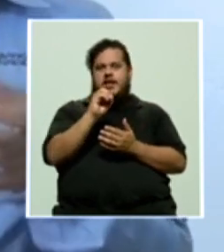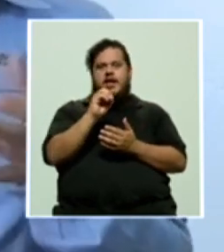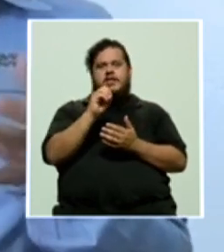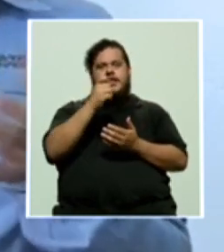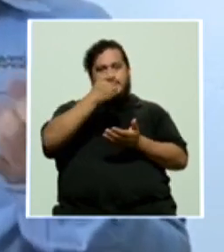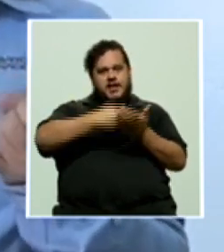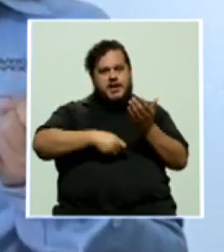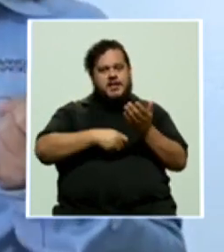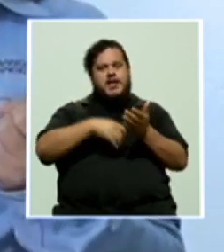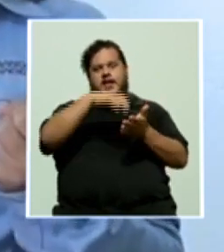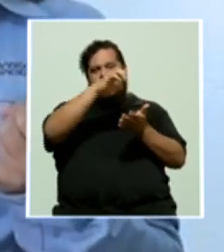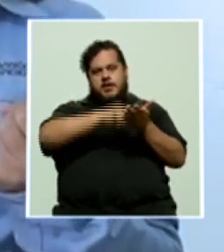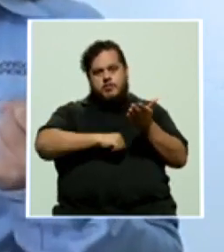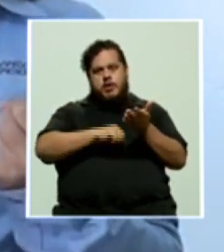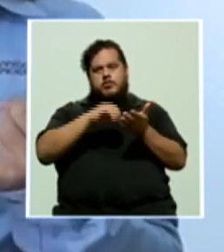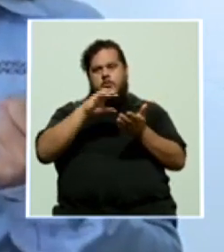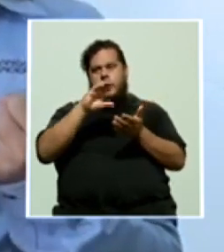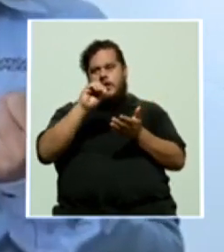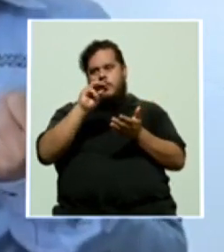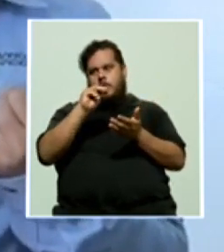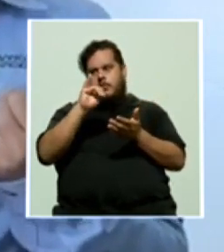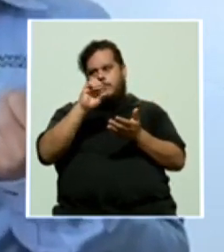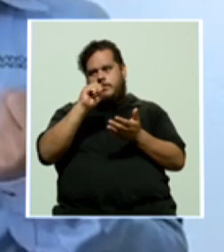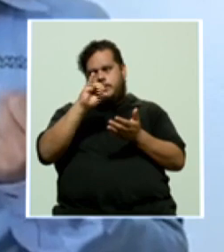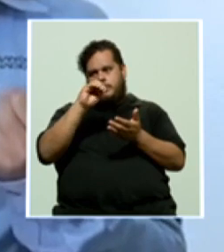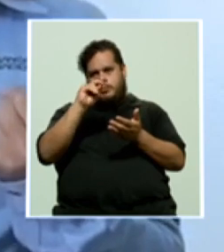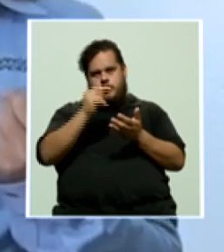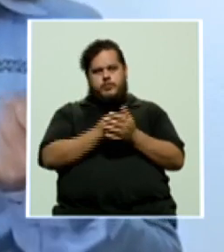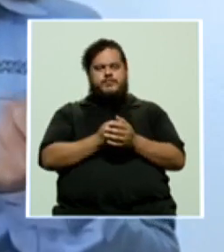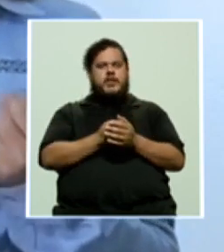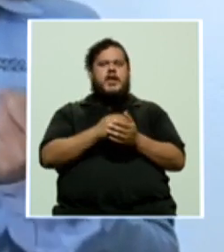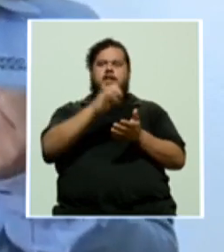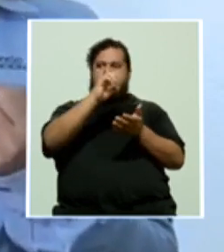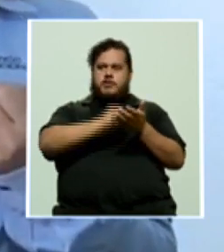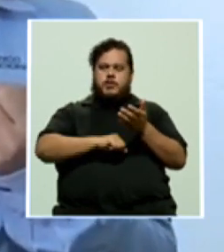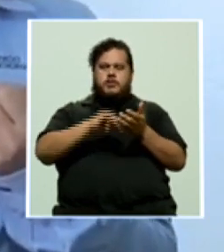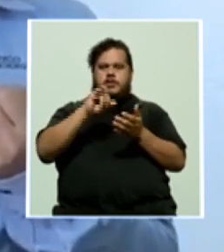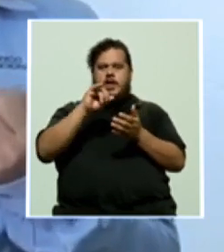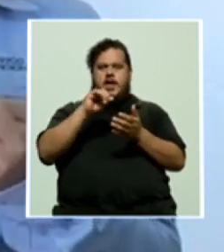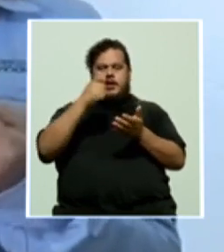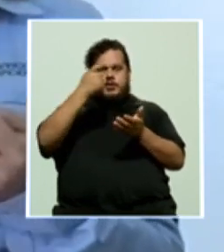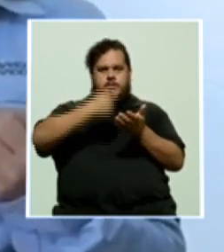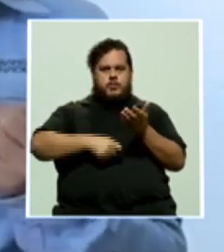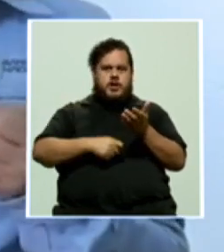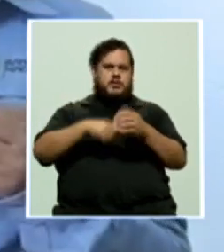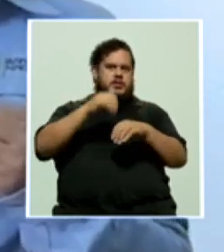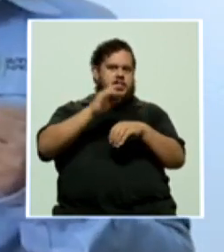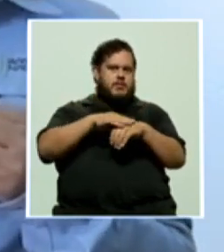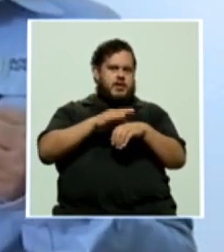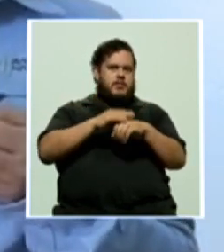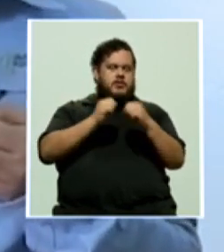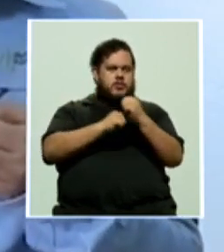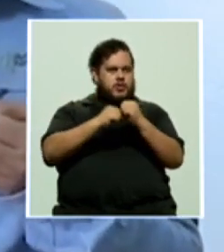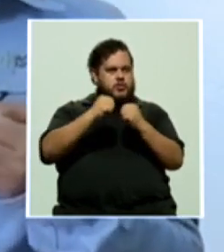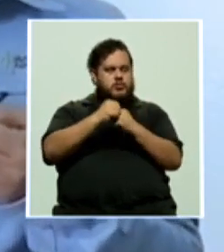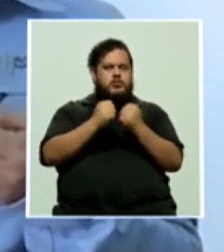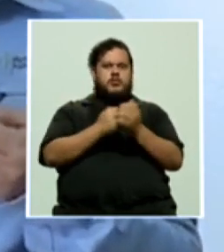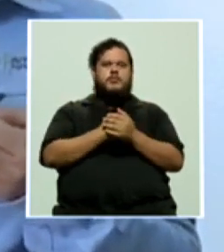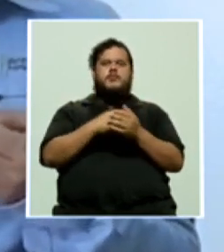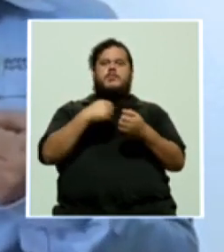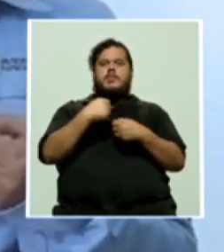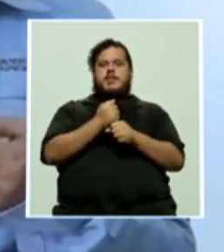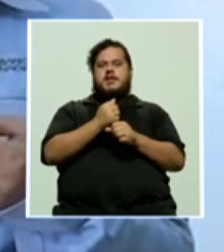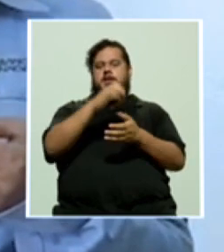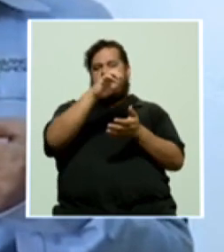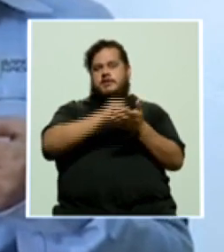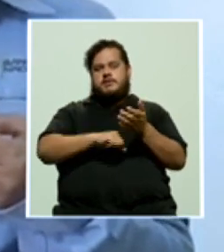comisión, se le descuentan también lo que son impuestos en el permiso de construcción, se le hacen